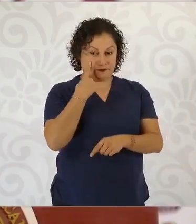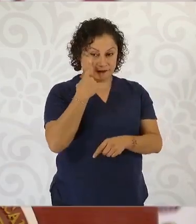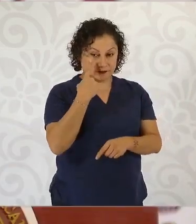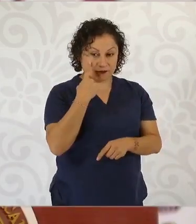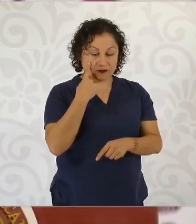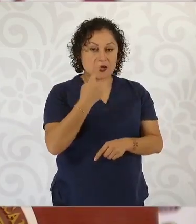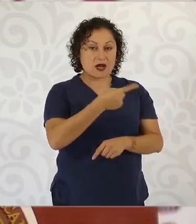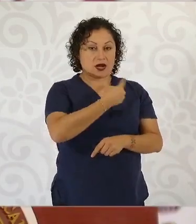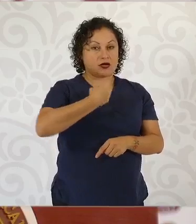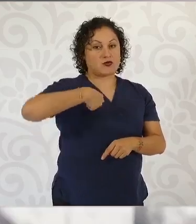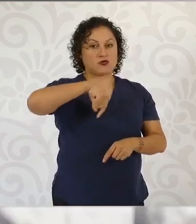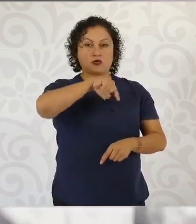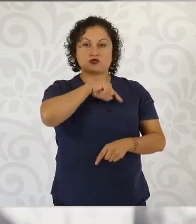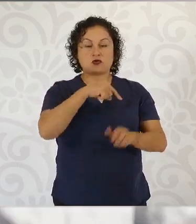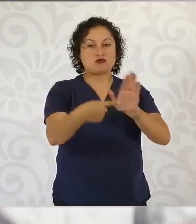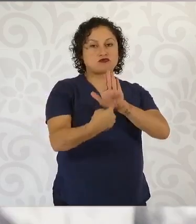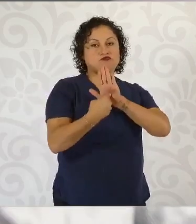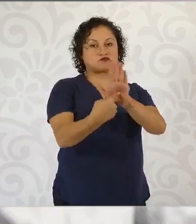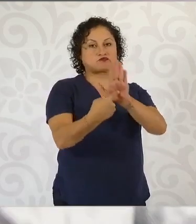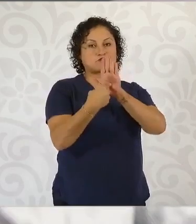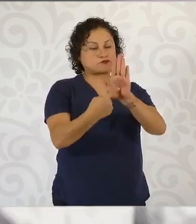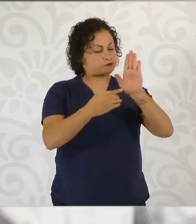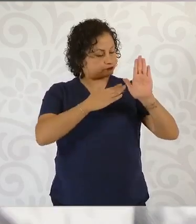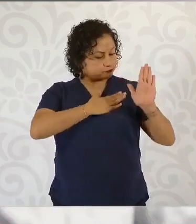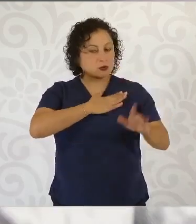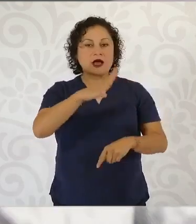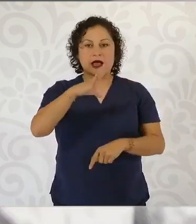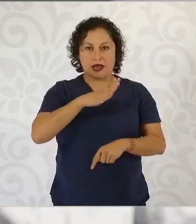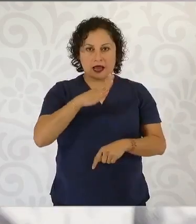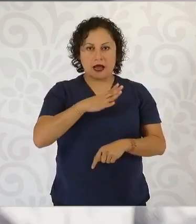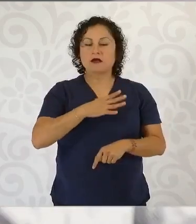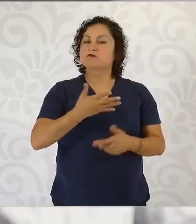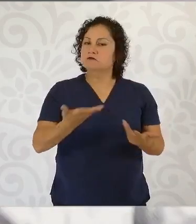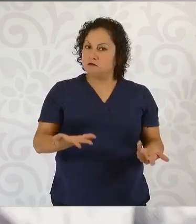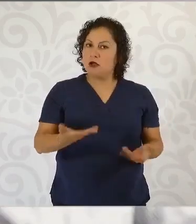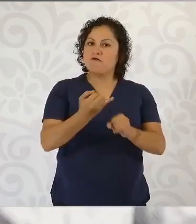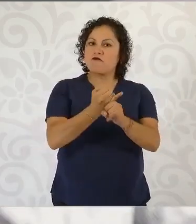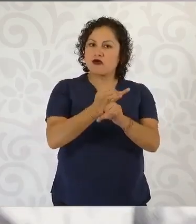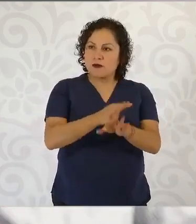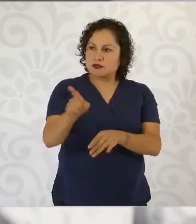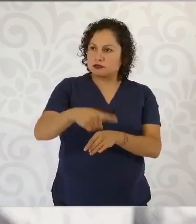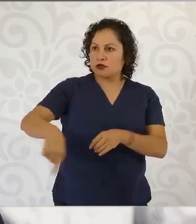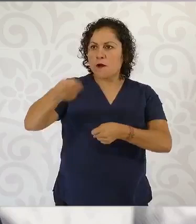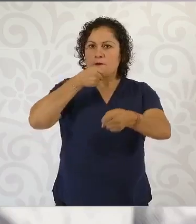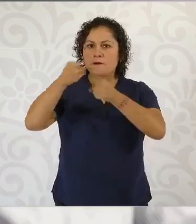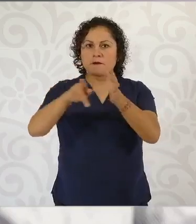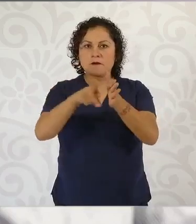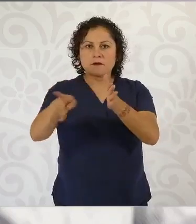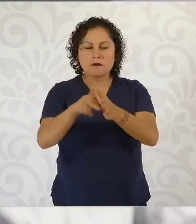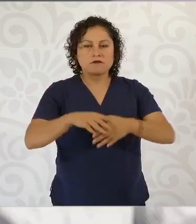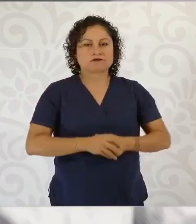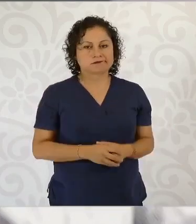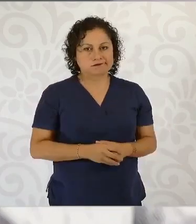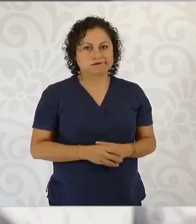un compromiso con la transparencia y desde luego con el rigor periodístico. Por eso, a pesar de que el reportaje no lo menciona,